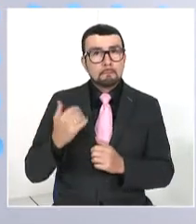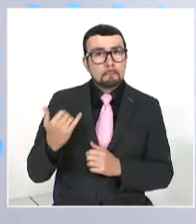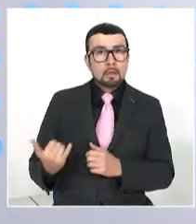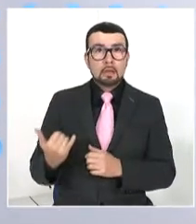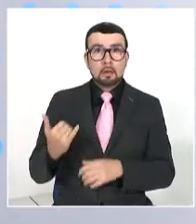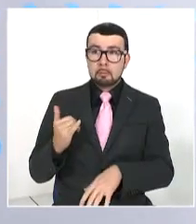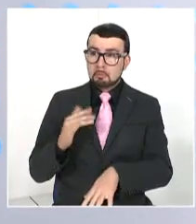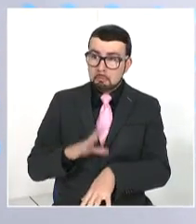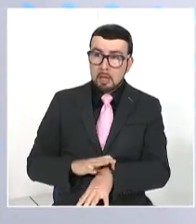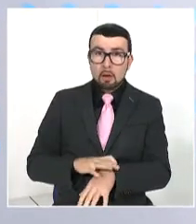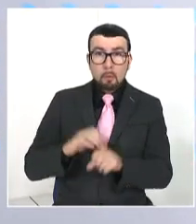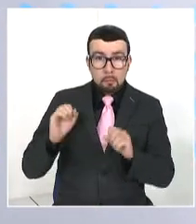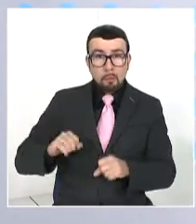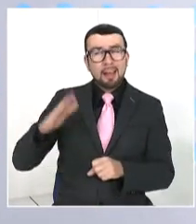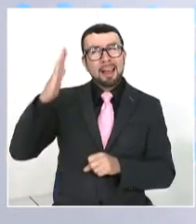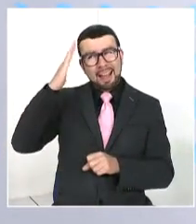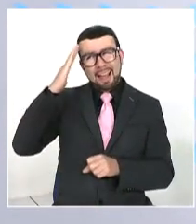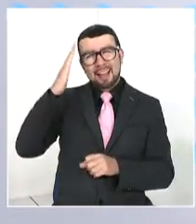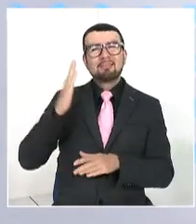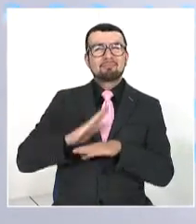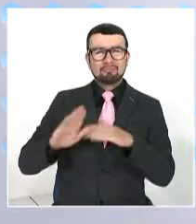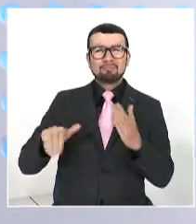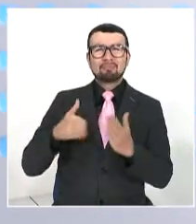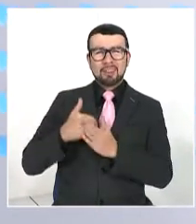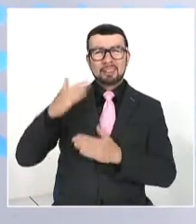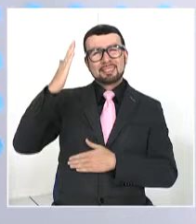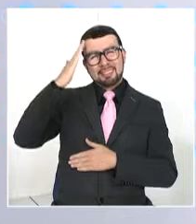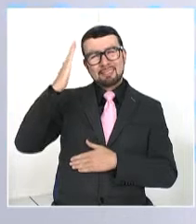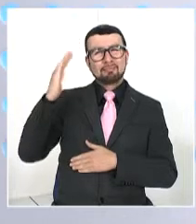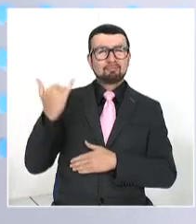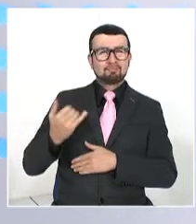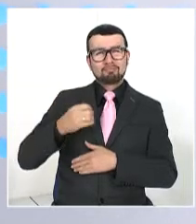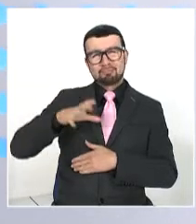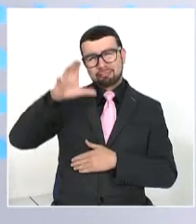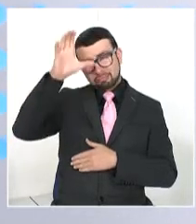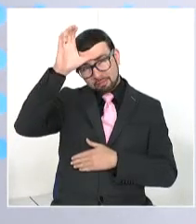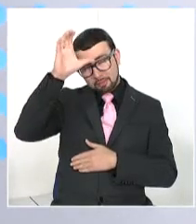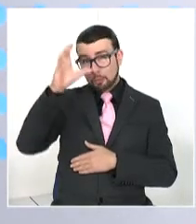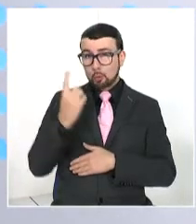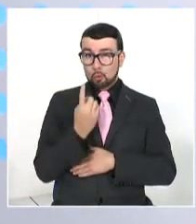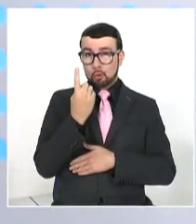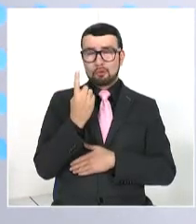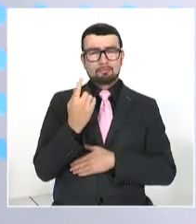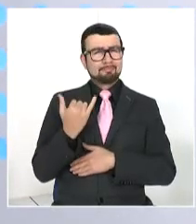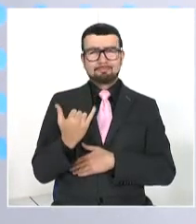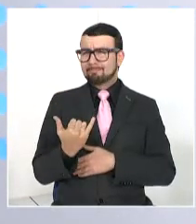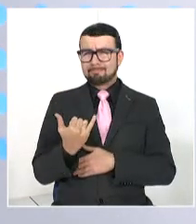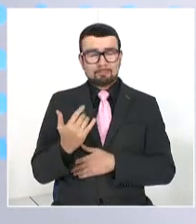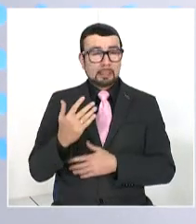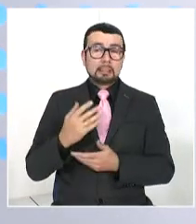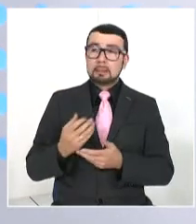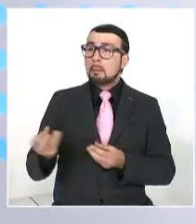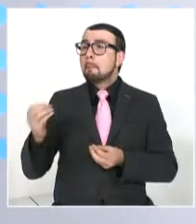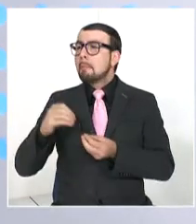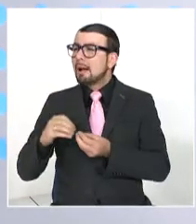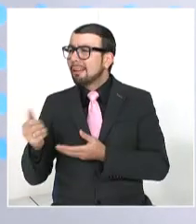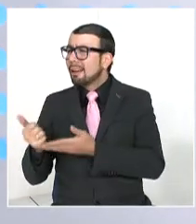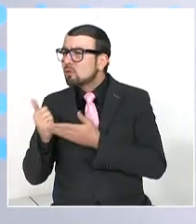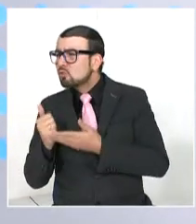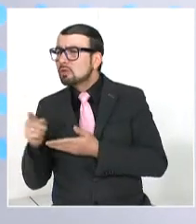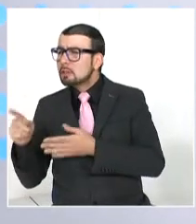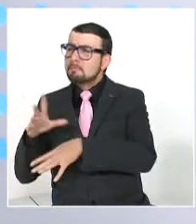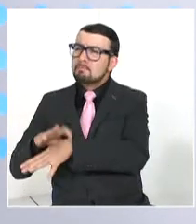puede sabérselas todas. Por eso es tan importante, primero, trabajar en equipo en la medicina y segundo, tener diferentes criterios de